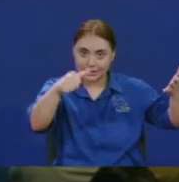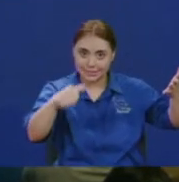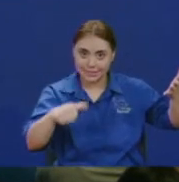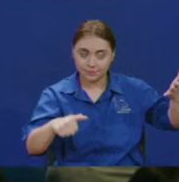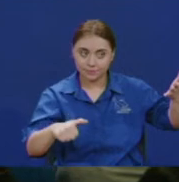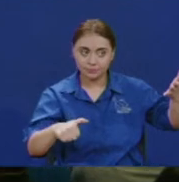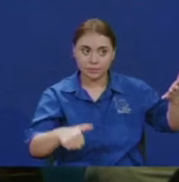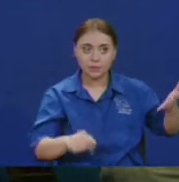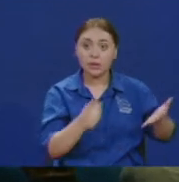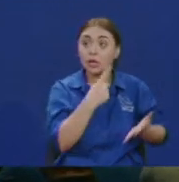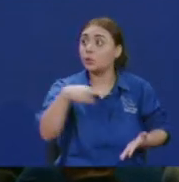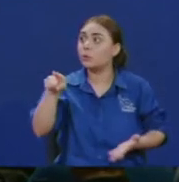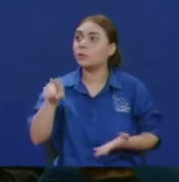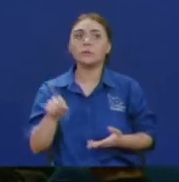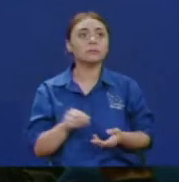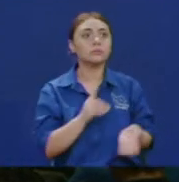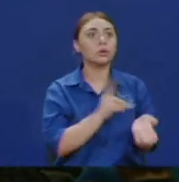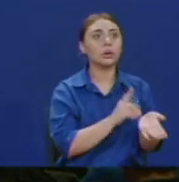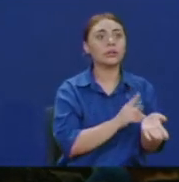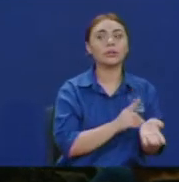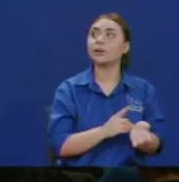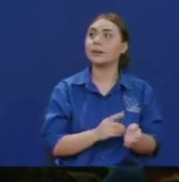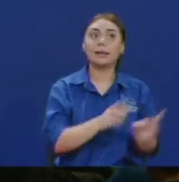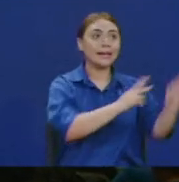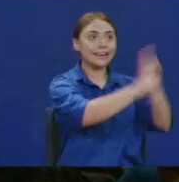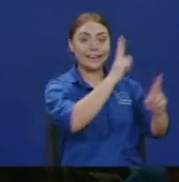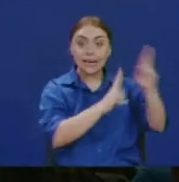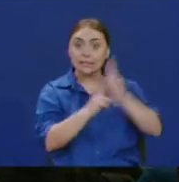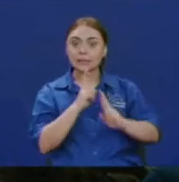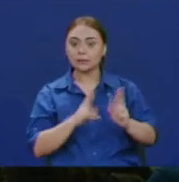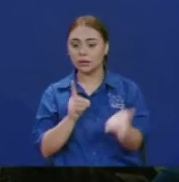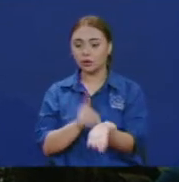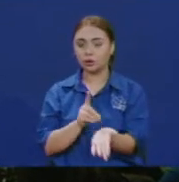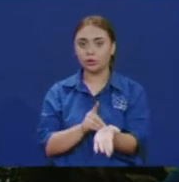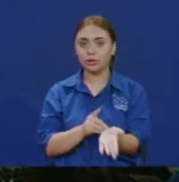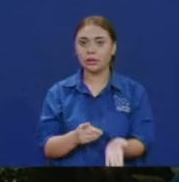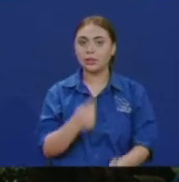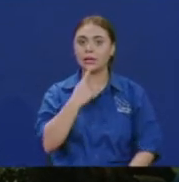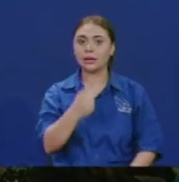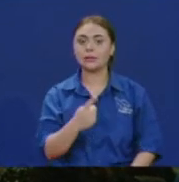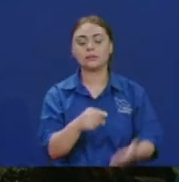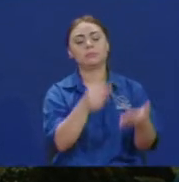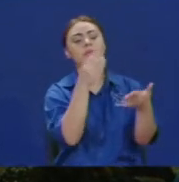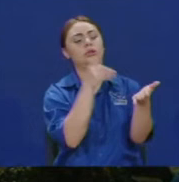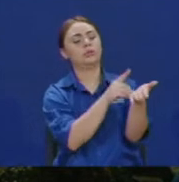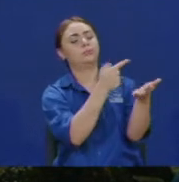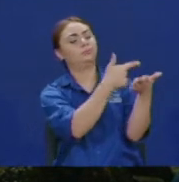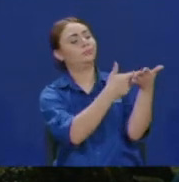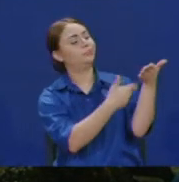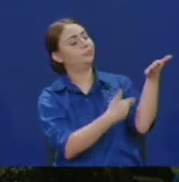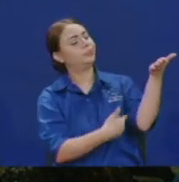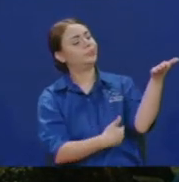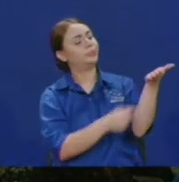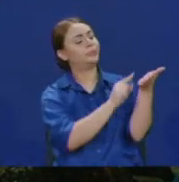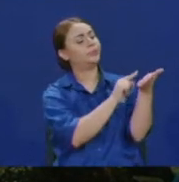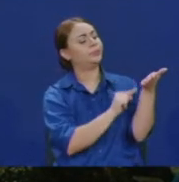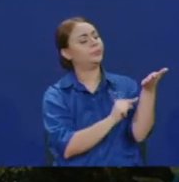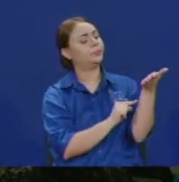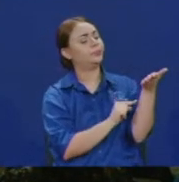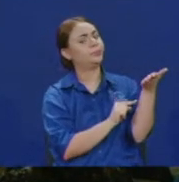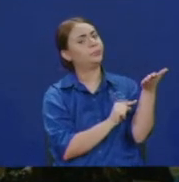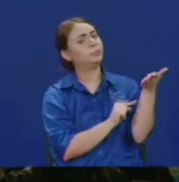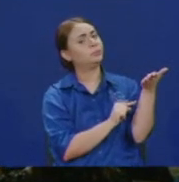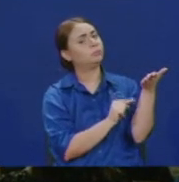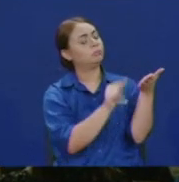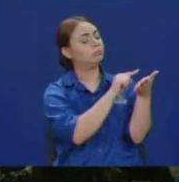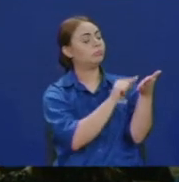Y ya uno se lo hace, ya regresa con el médico y el médico empieza a ver. Y para uno que está